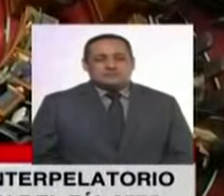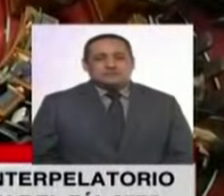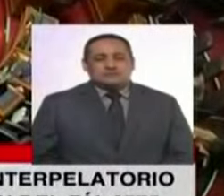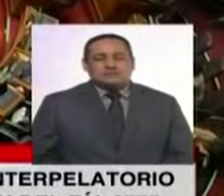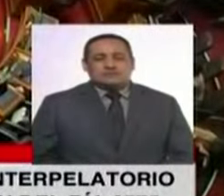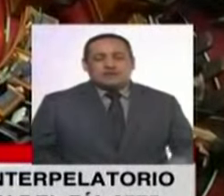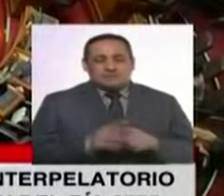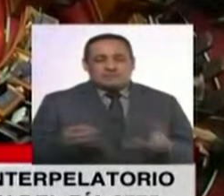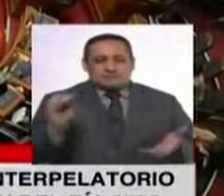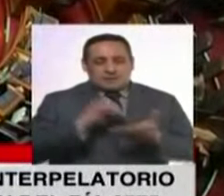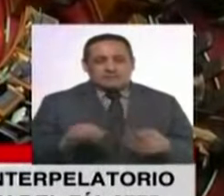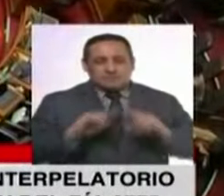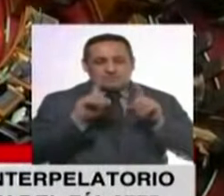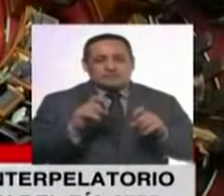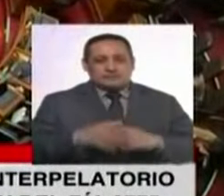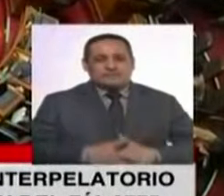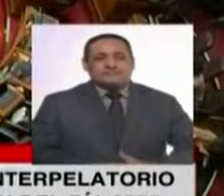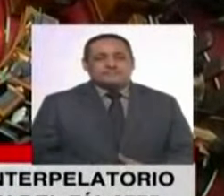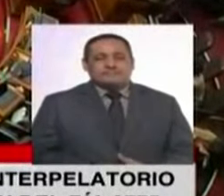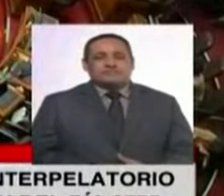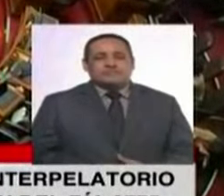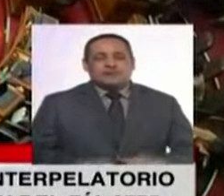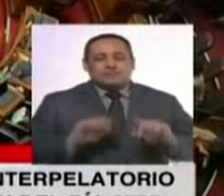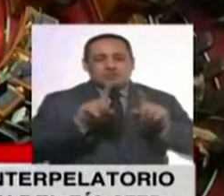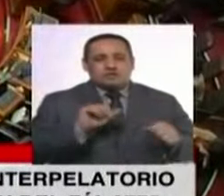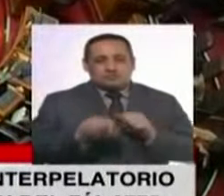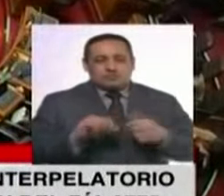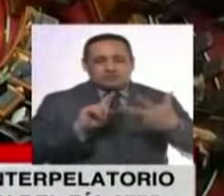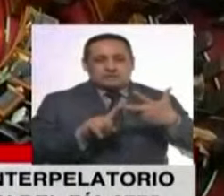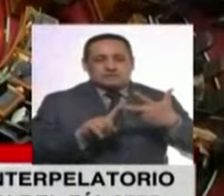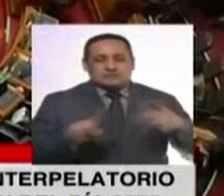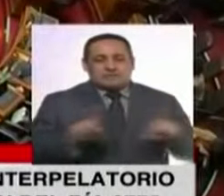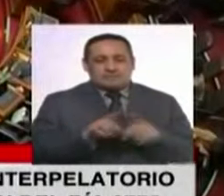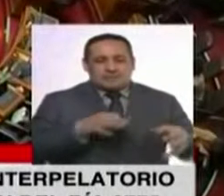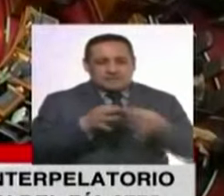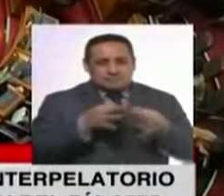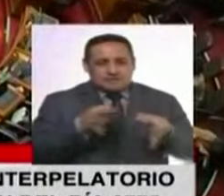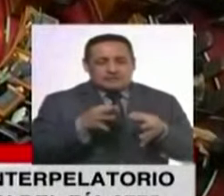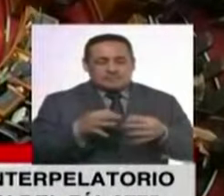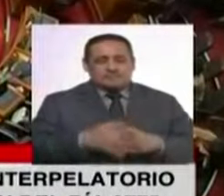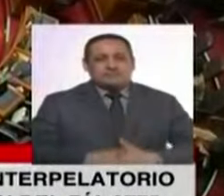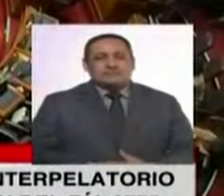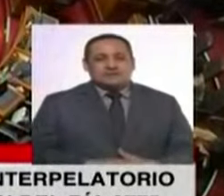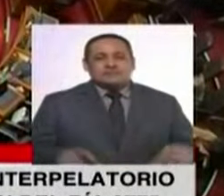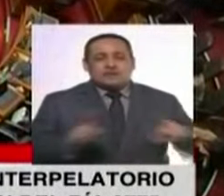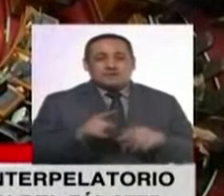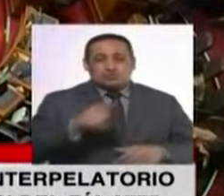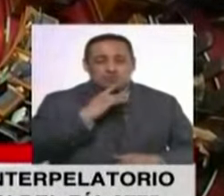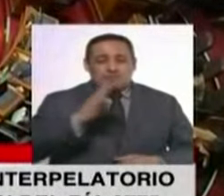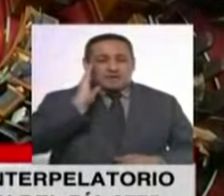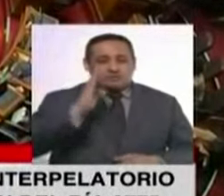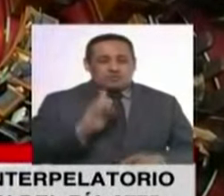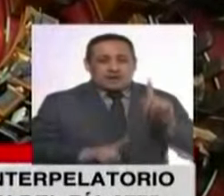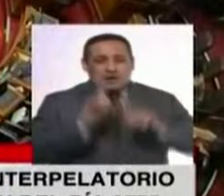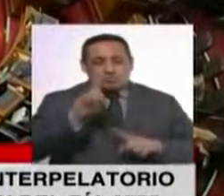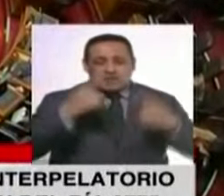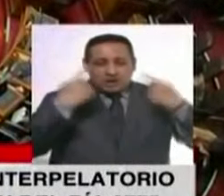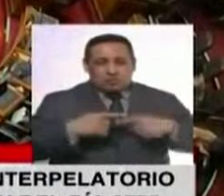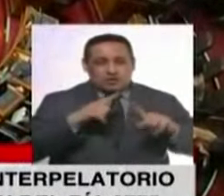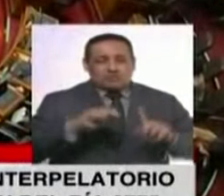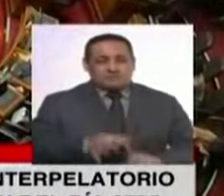relató la siguiente pregunta número 3 para que diga usted dispuso o efecto alguna